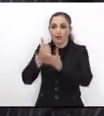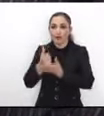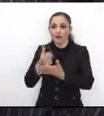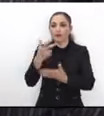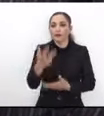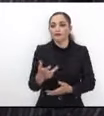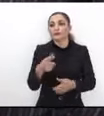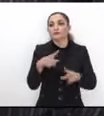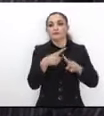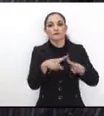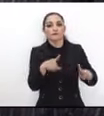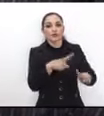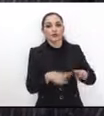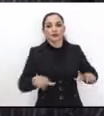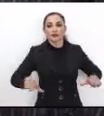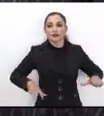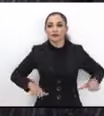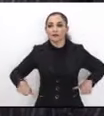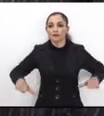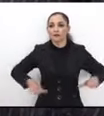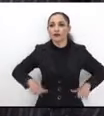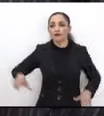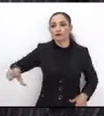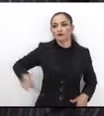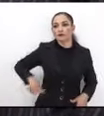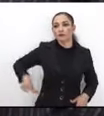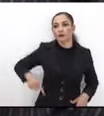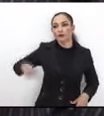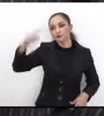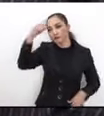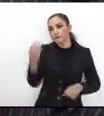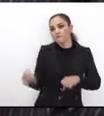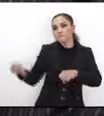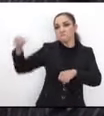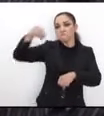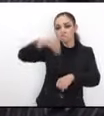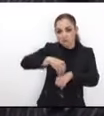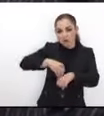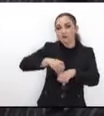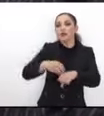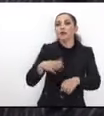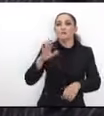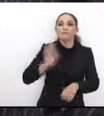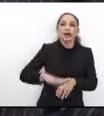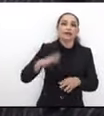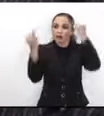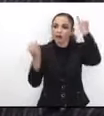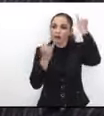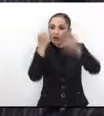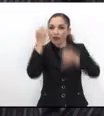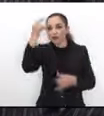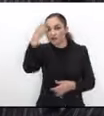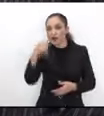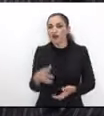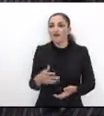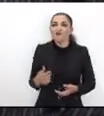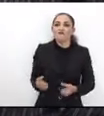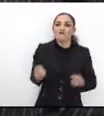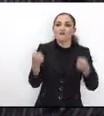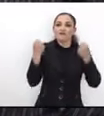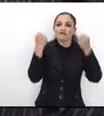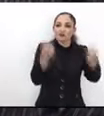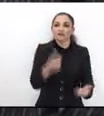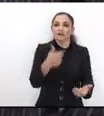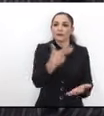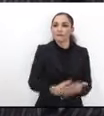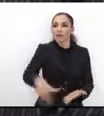finanzas del gobierno municipal en alguna aportación adicional para fortalecer a nuestros principales guerreros que están combatiendo en